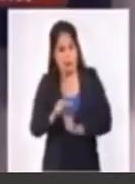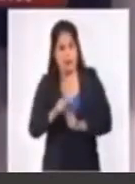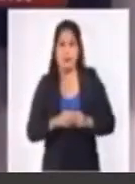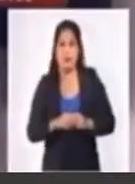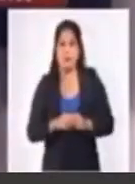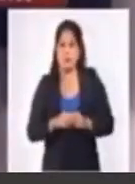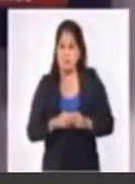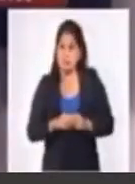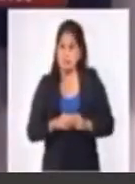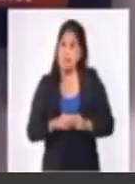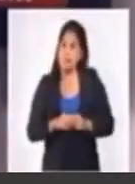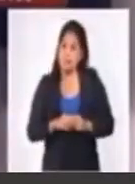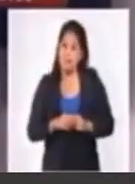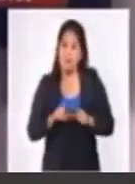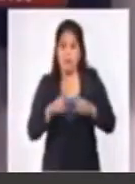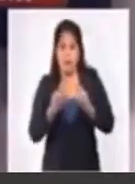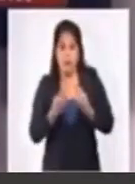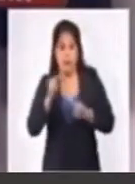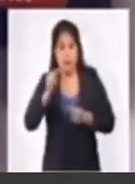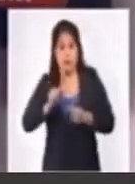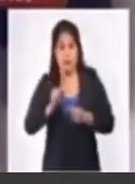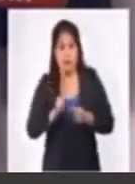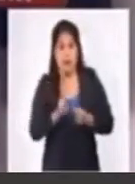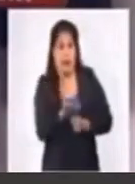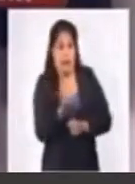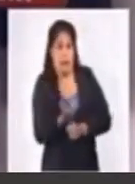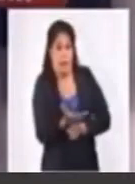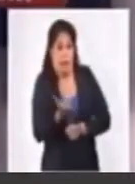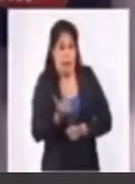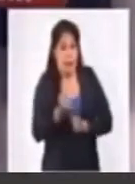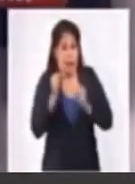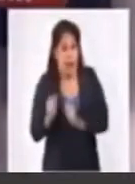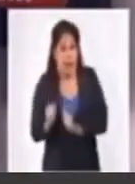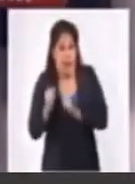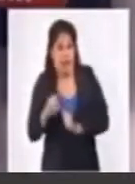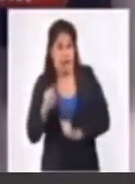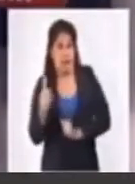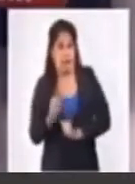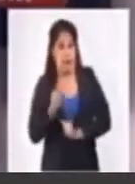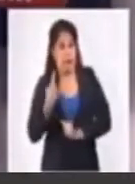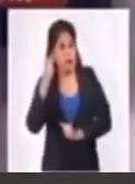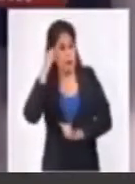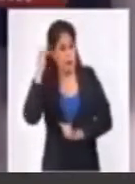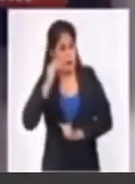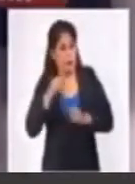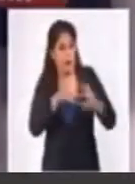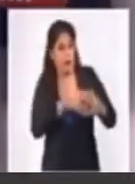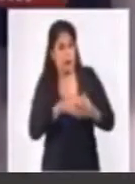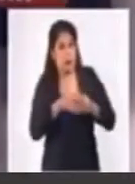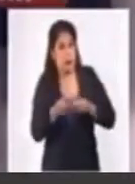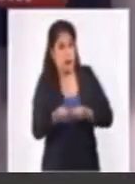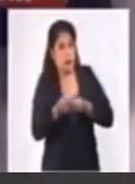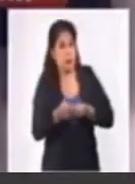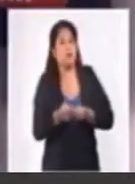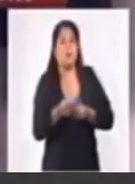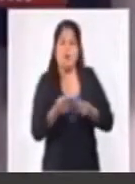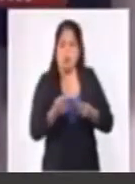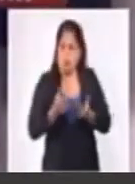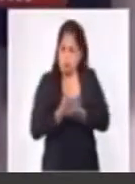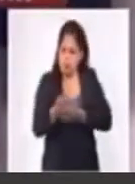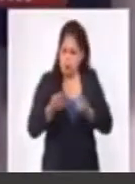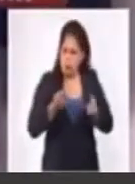esos inescrupulosos traficantes de personas al servicio de los enemigos de la revolución van a seguir insistiendo